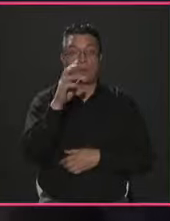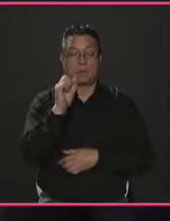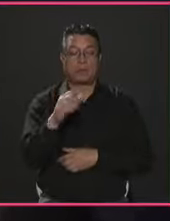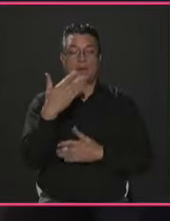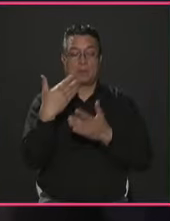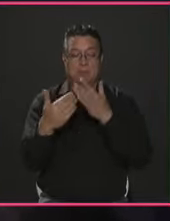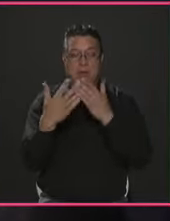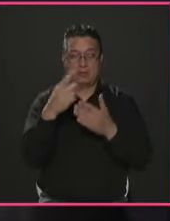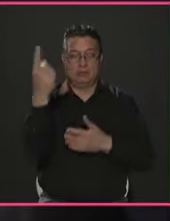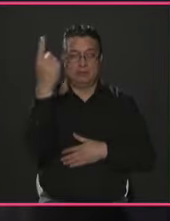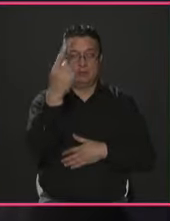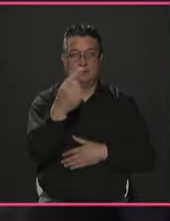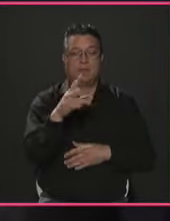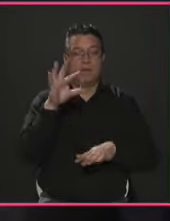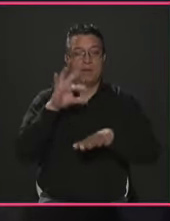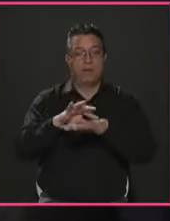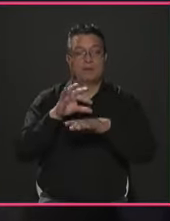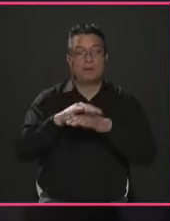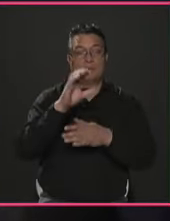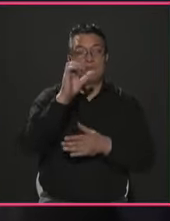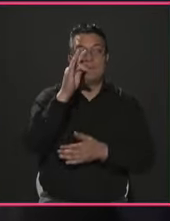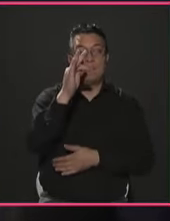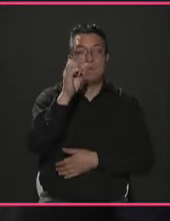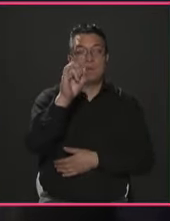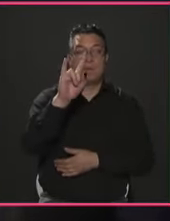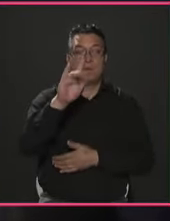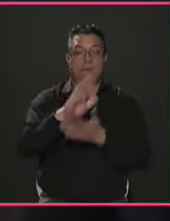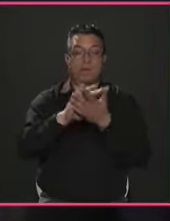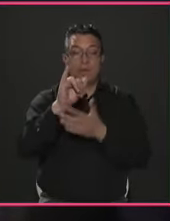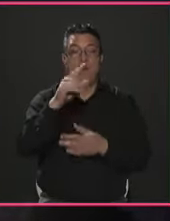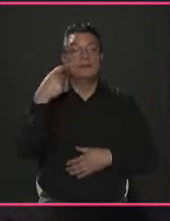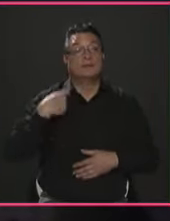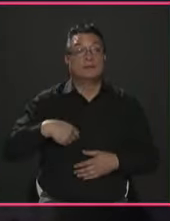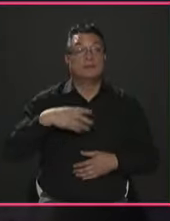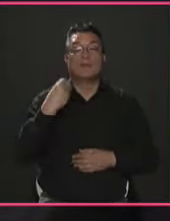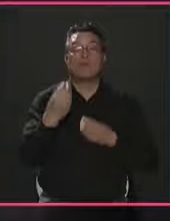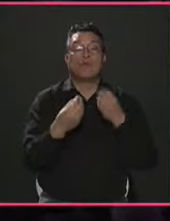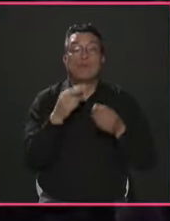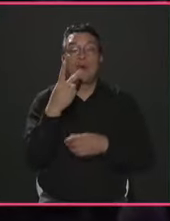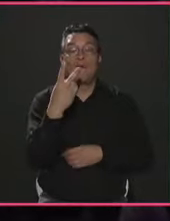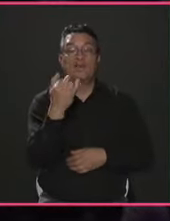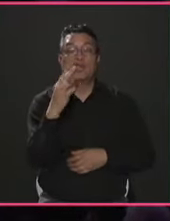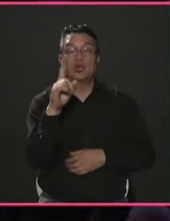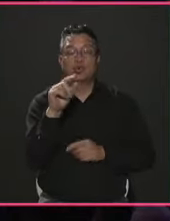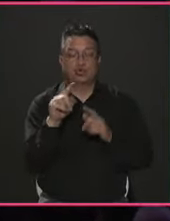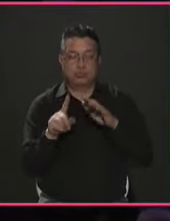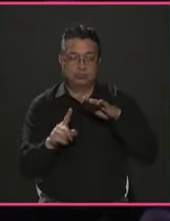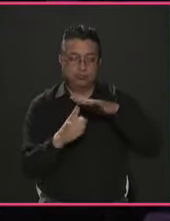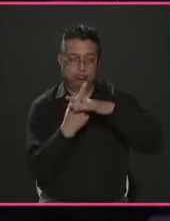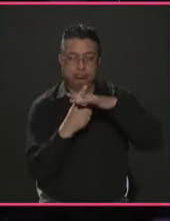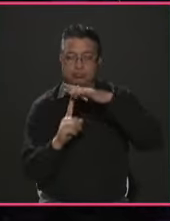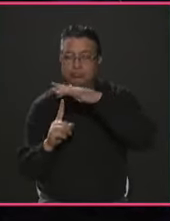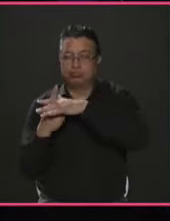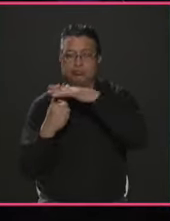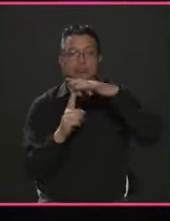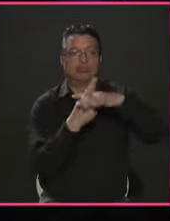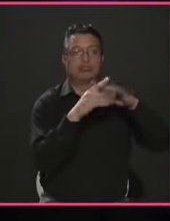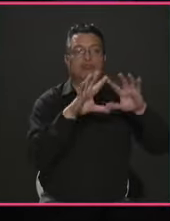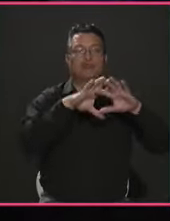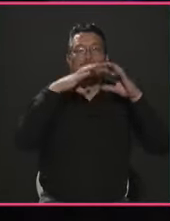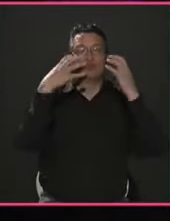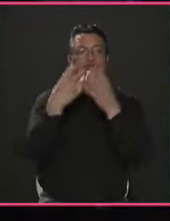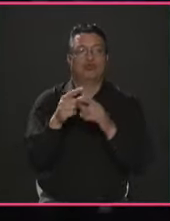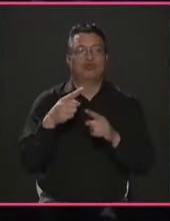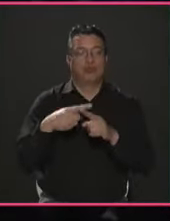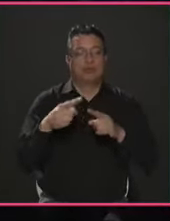mano por el doctor Dr fausi Estados Unidos para poder ver los diferentes virus emergentes que están surgiendo en distintas partes del